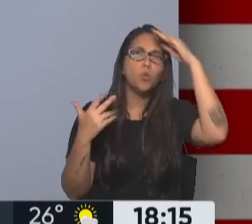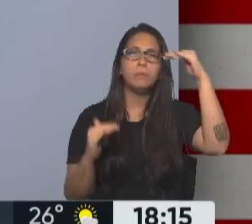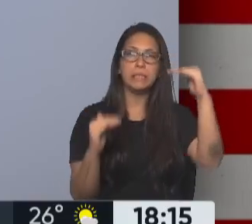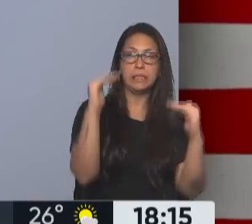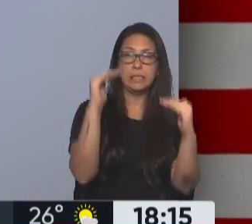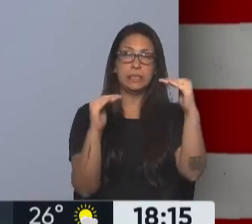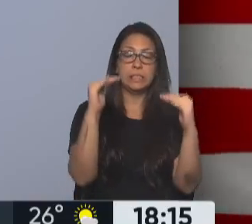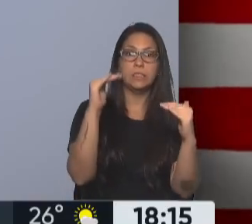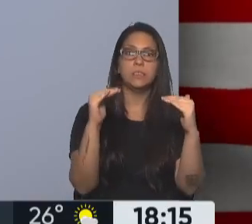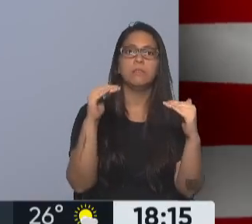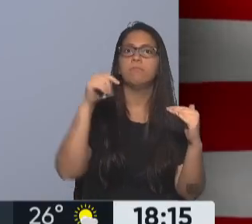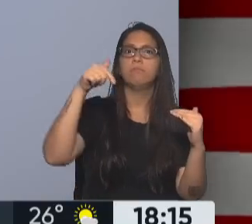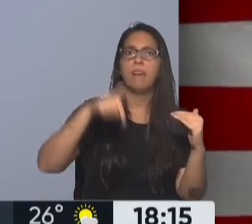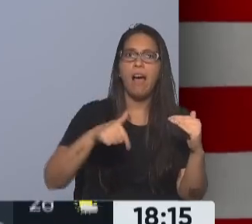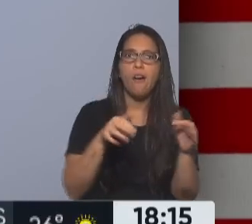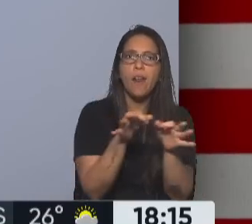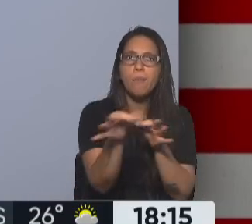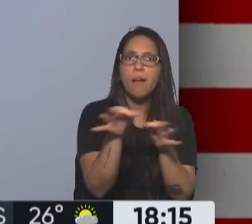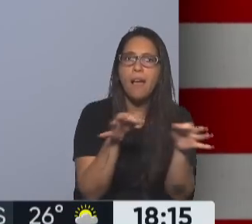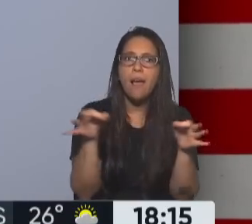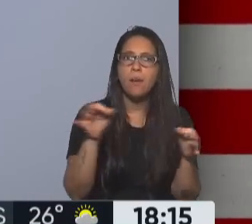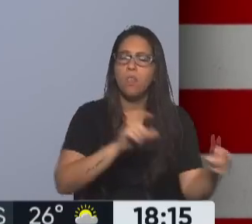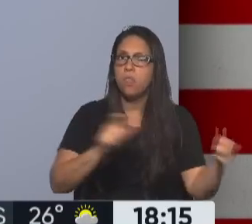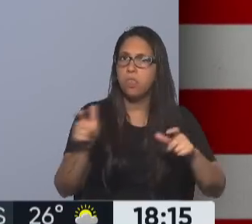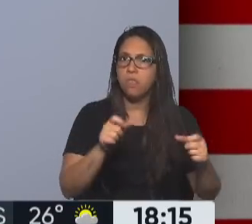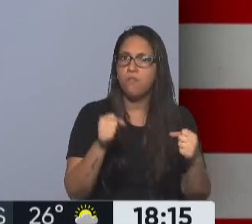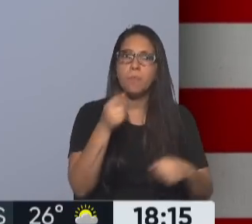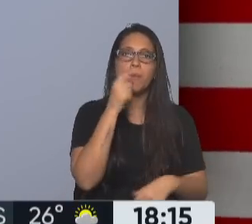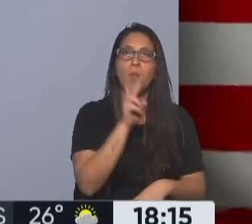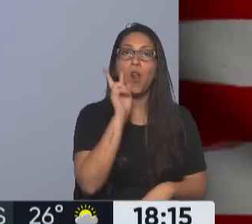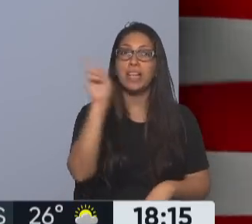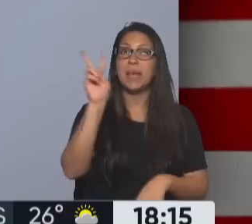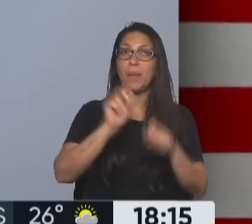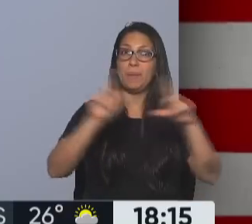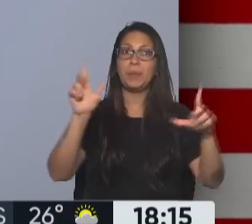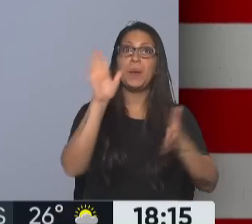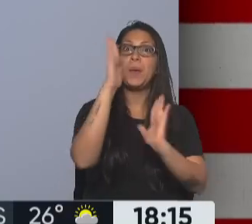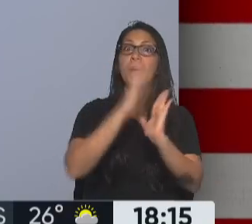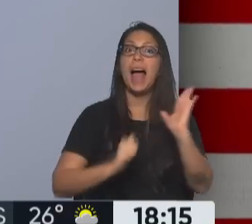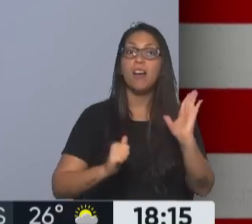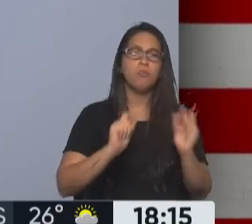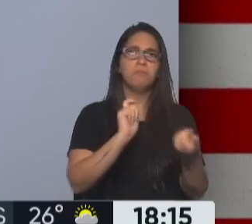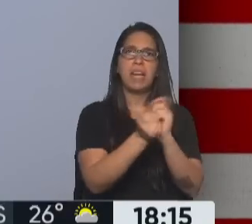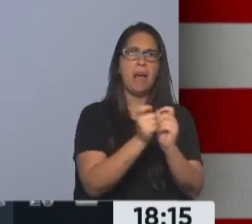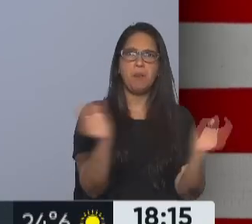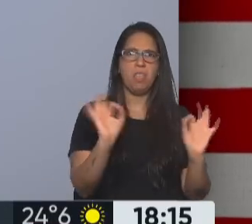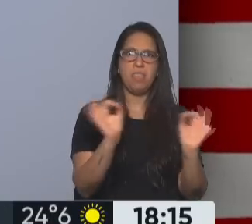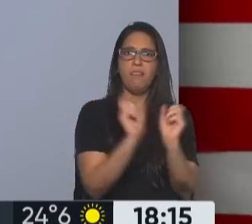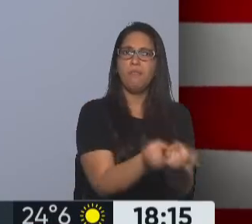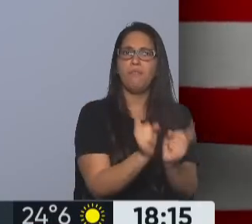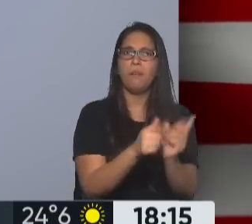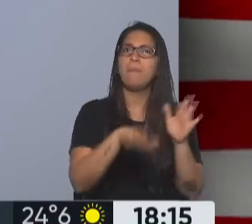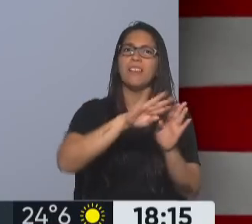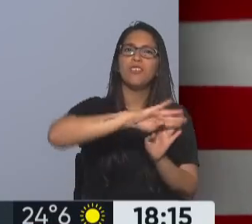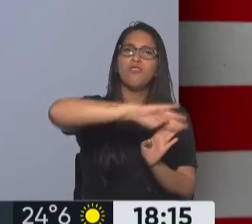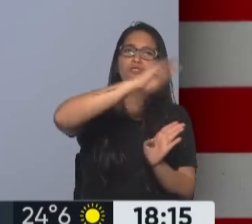algunos condados, sobre todo los más numerosos. A ver, ¿qué estamos viendo? En blanco, los que prácticamente no tuvieron cambios, sobre todo en la costa